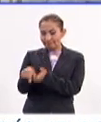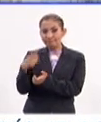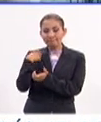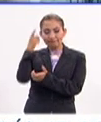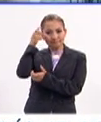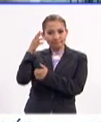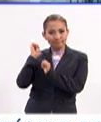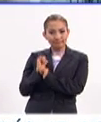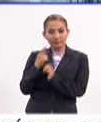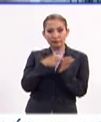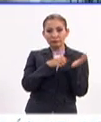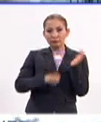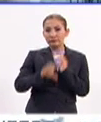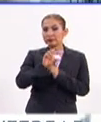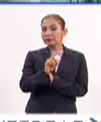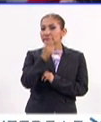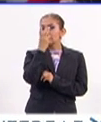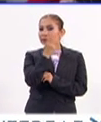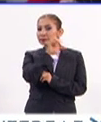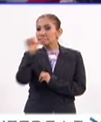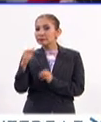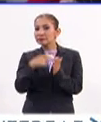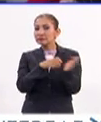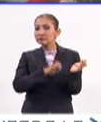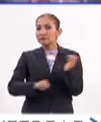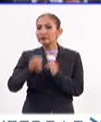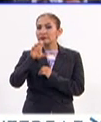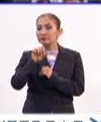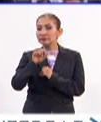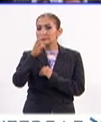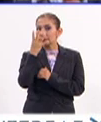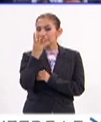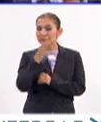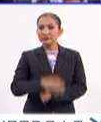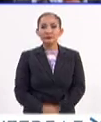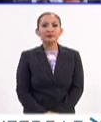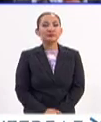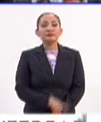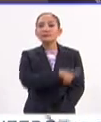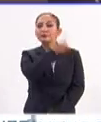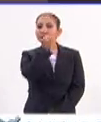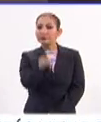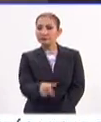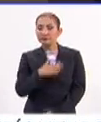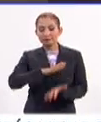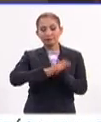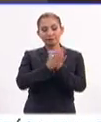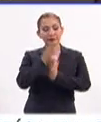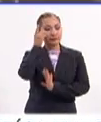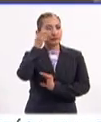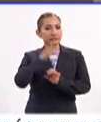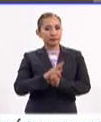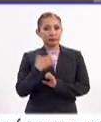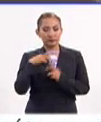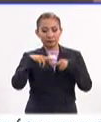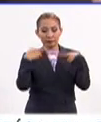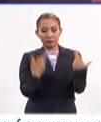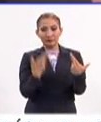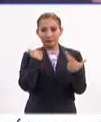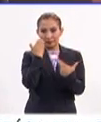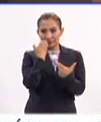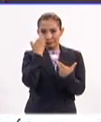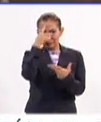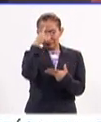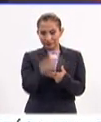que fue director de 1933 a 1934. Después se convirtió en director de la revista